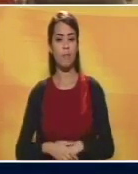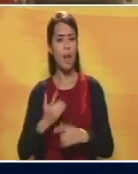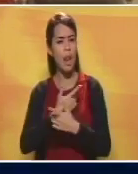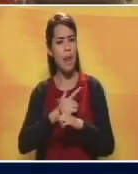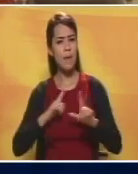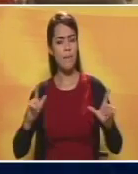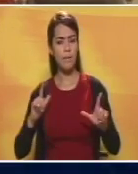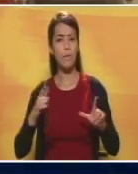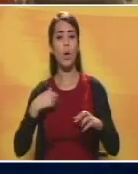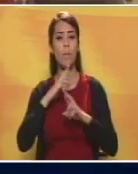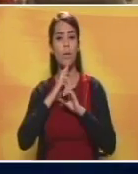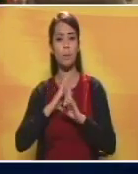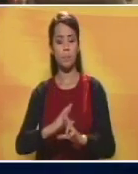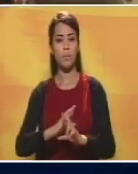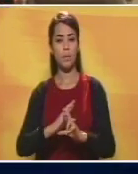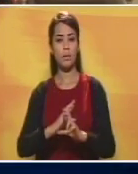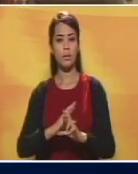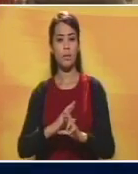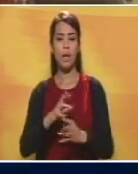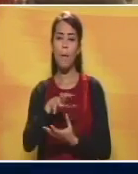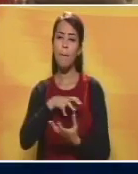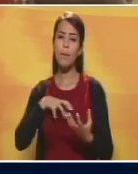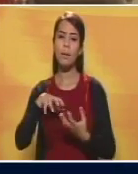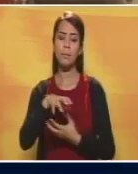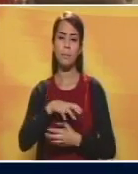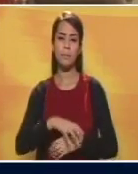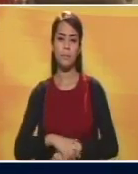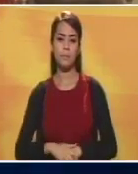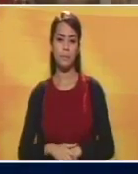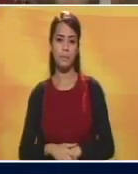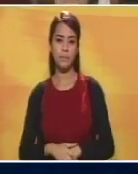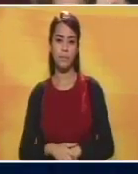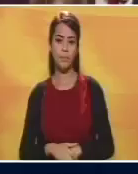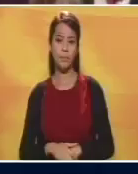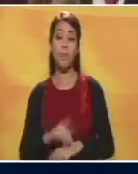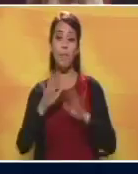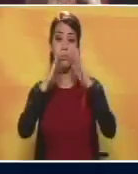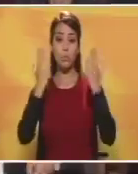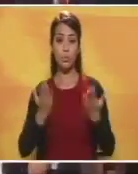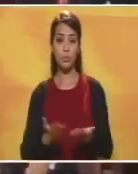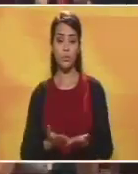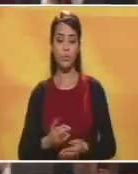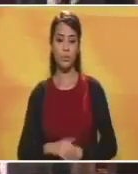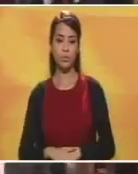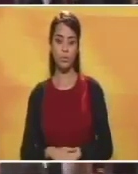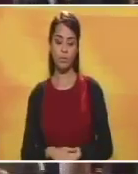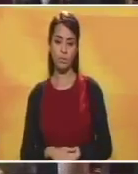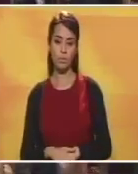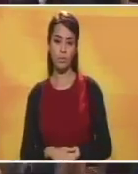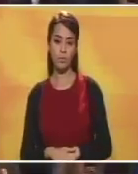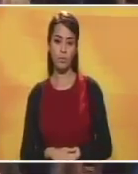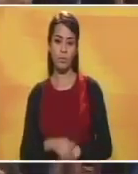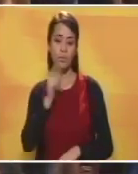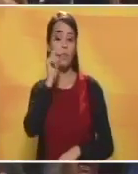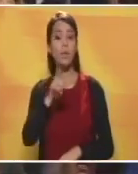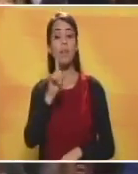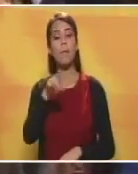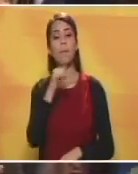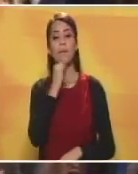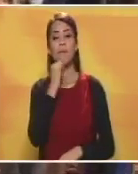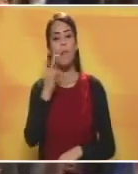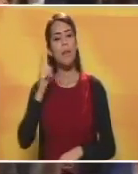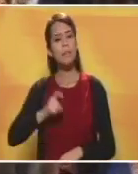libertad como la respuesta a los desórdenes de este mundo. Macron también expresó